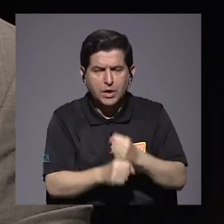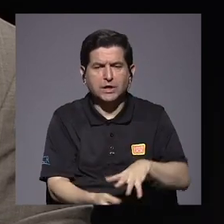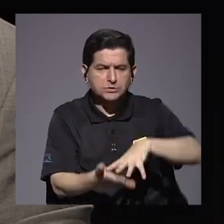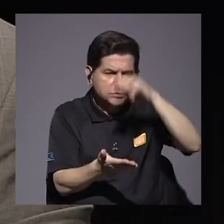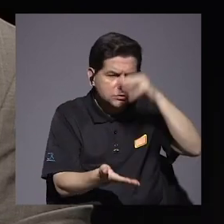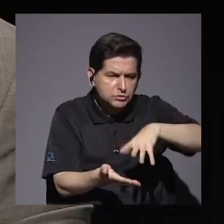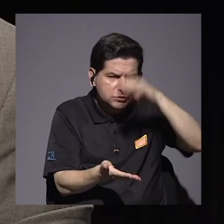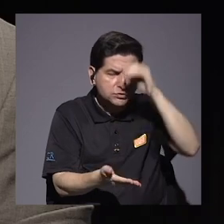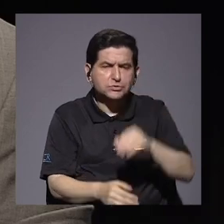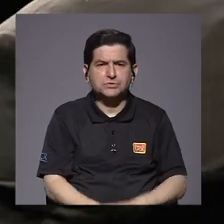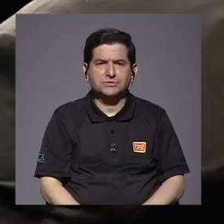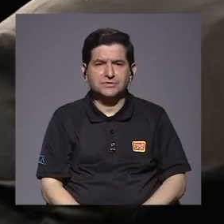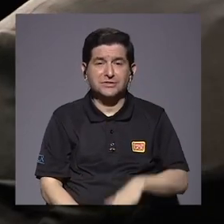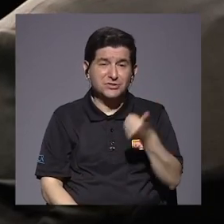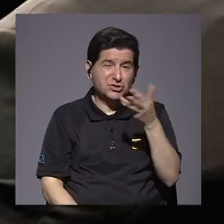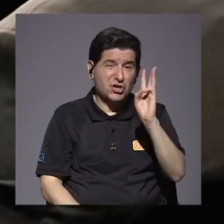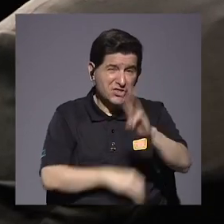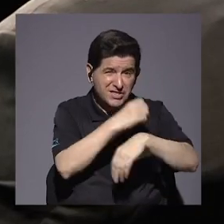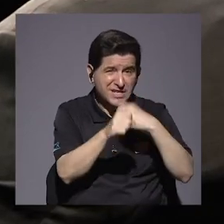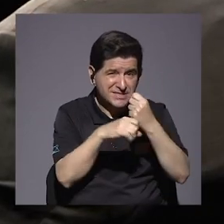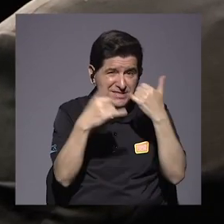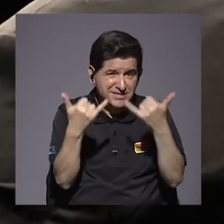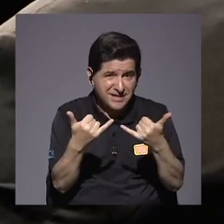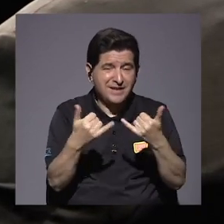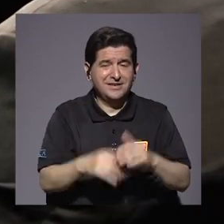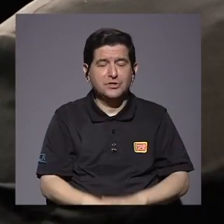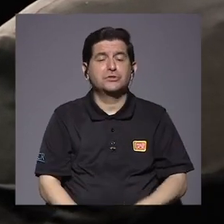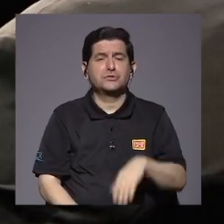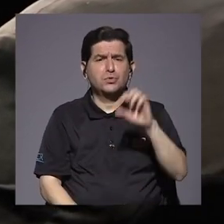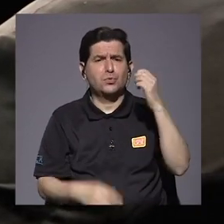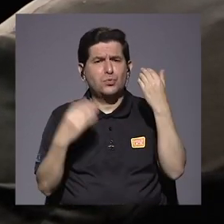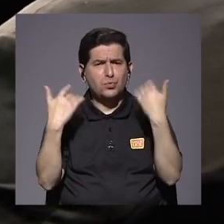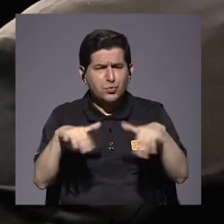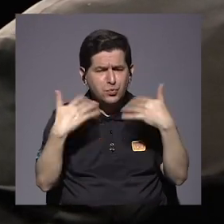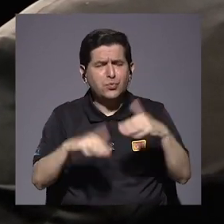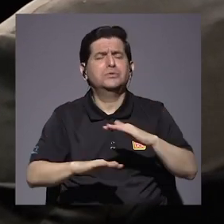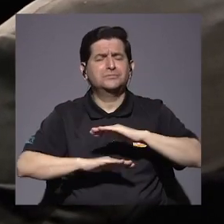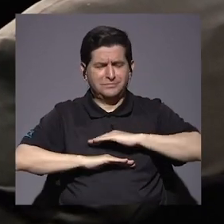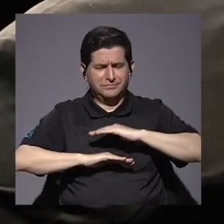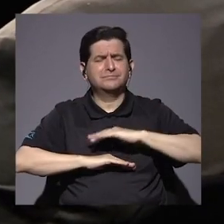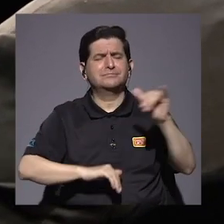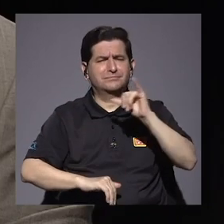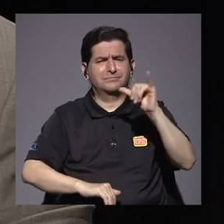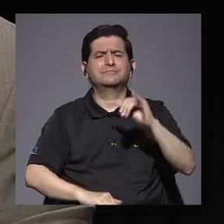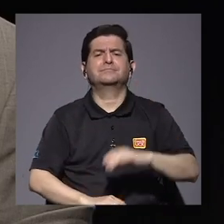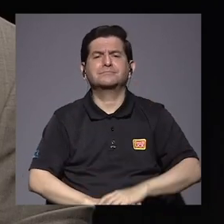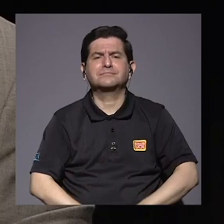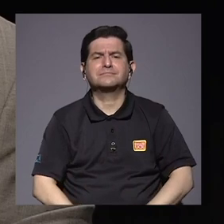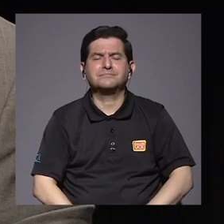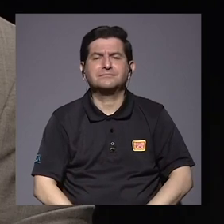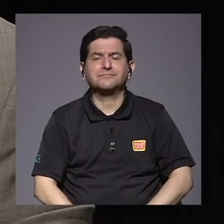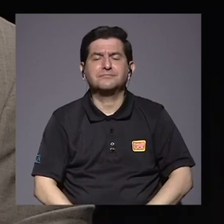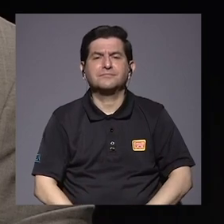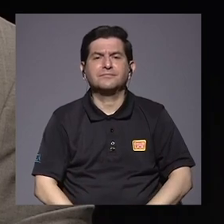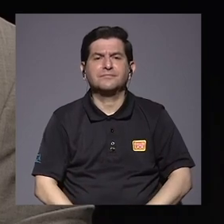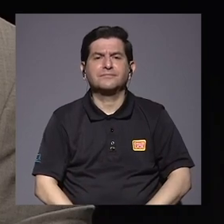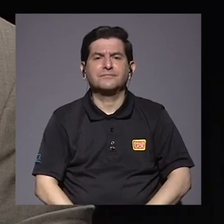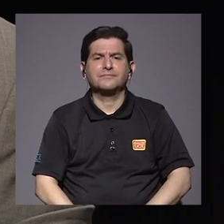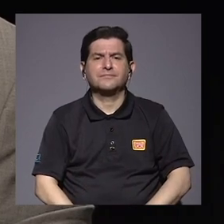mucho aprendizaje y de la fotografía son 16 años y de muchísima satisfacción, efectivamente. Y